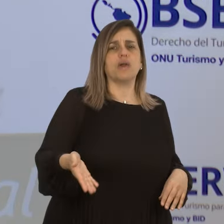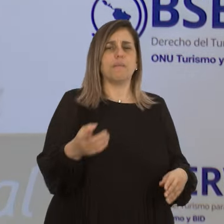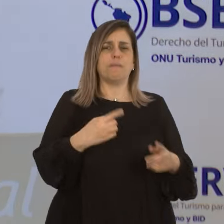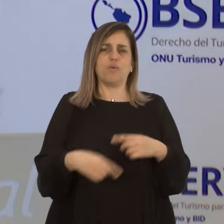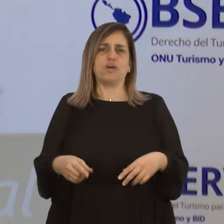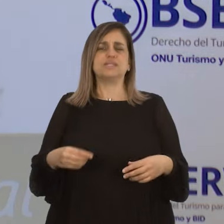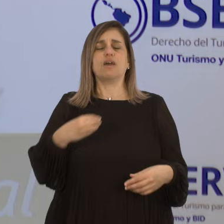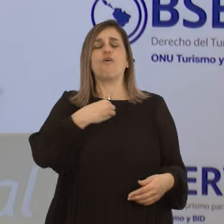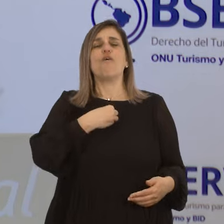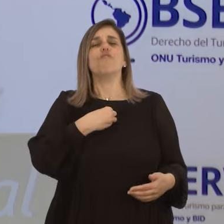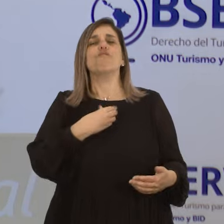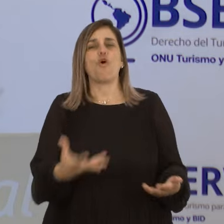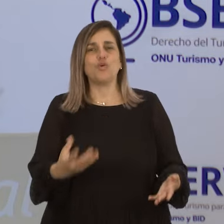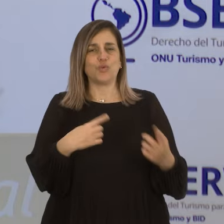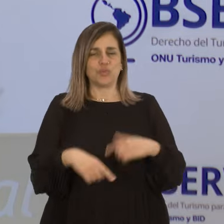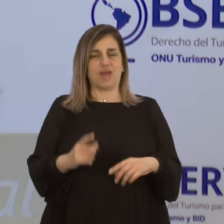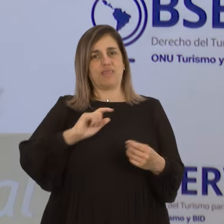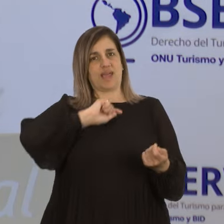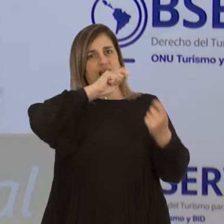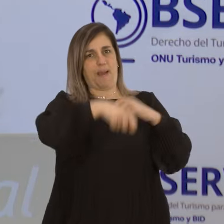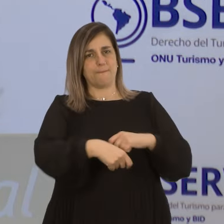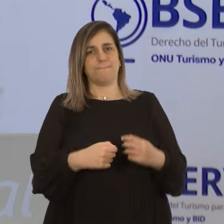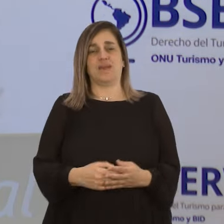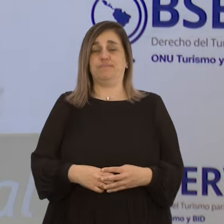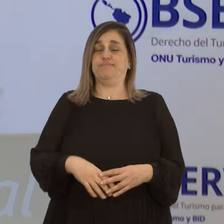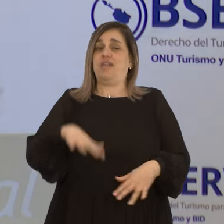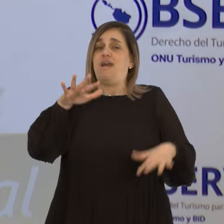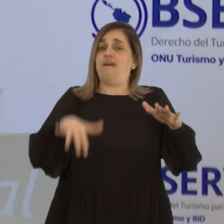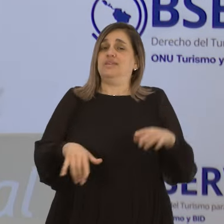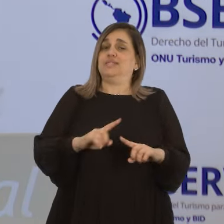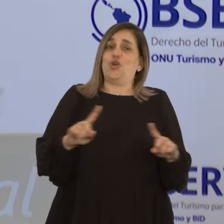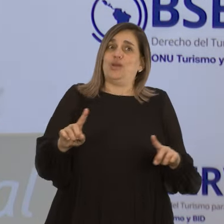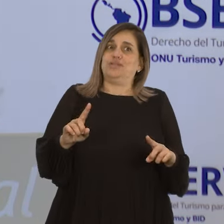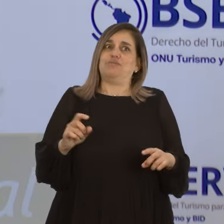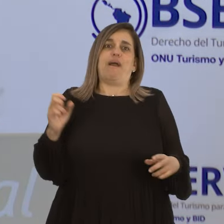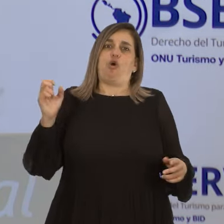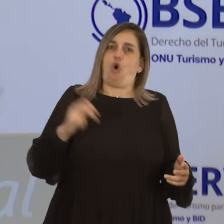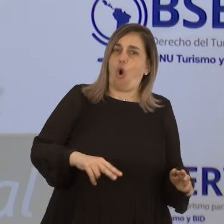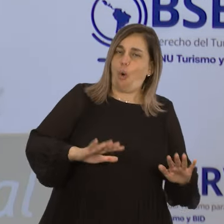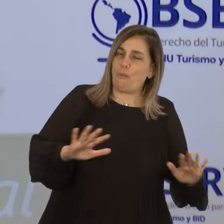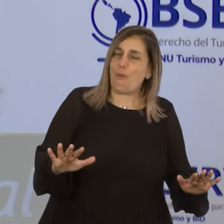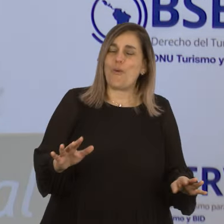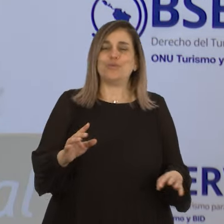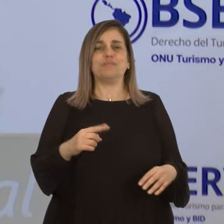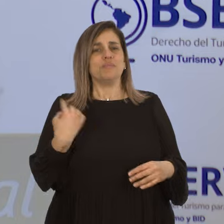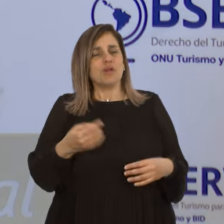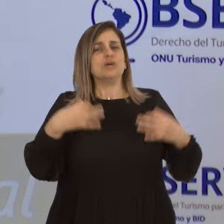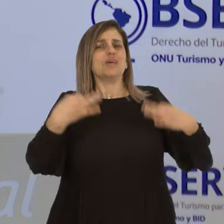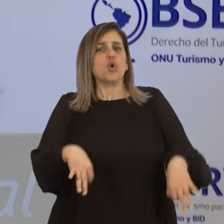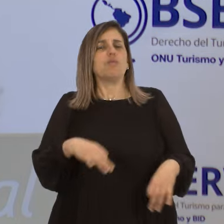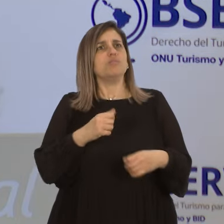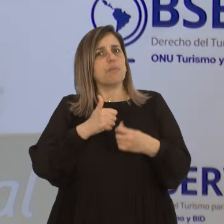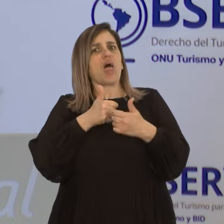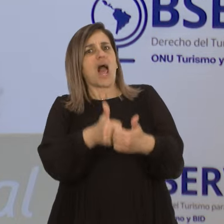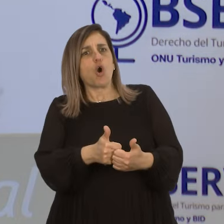observamos y después si tenemos la voluntad de cambiar, que eso no es muy común a veces, capaz en mi profesión,